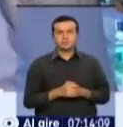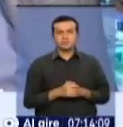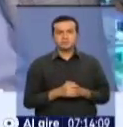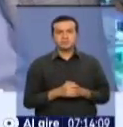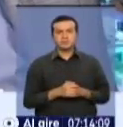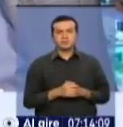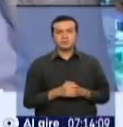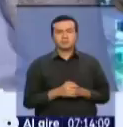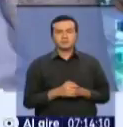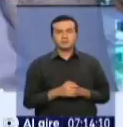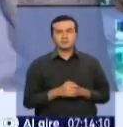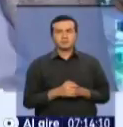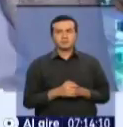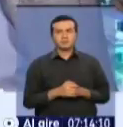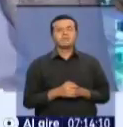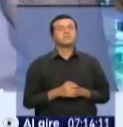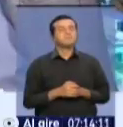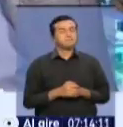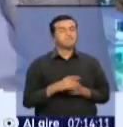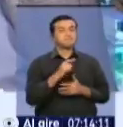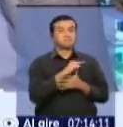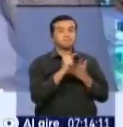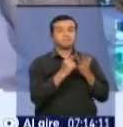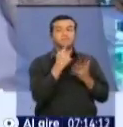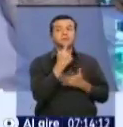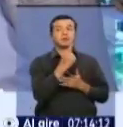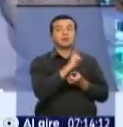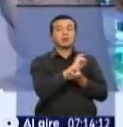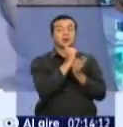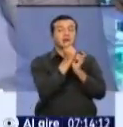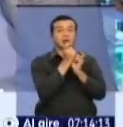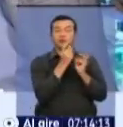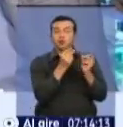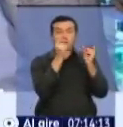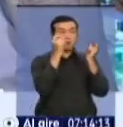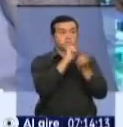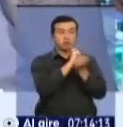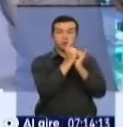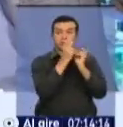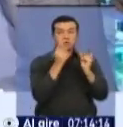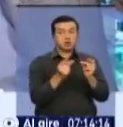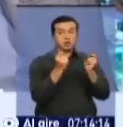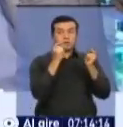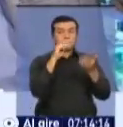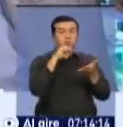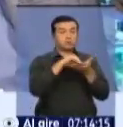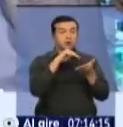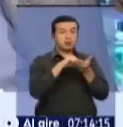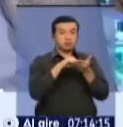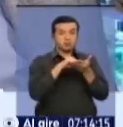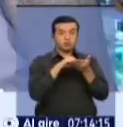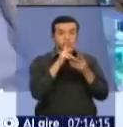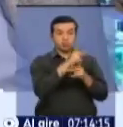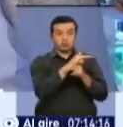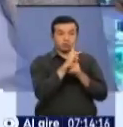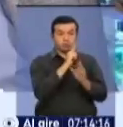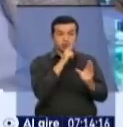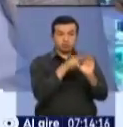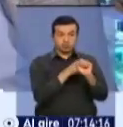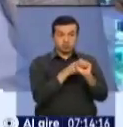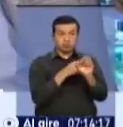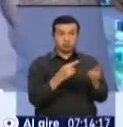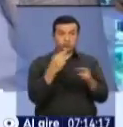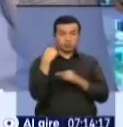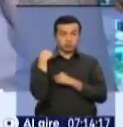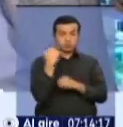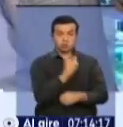las cosas que se debería establecer es el cambio inmediato de los miembros del Consejo de Participación Ciudadana. Eso no es